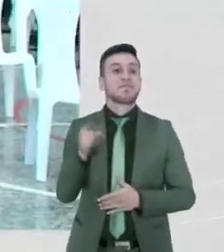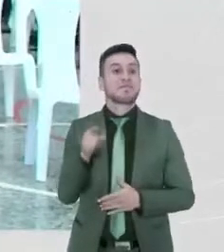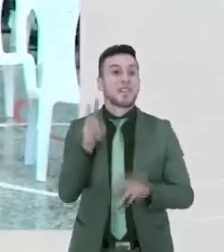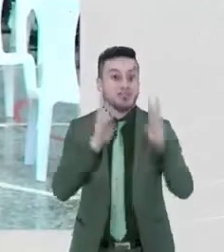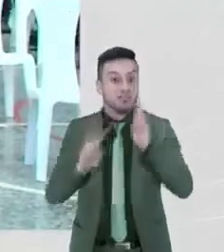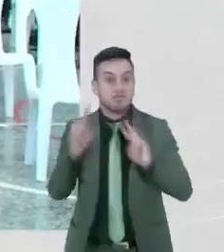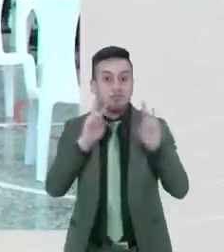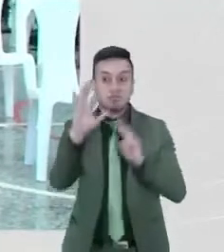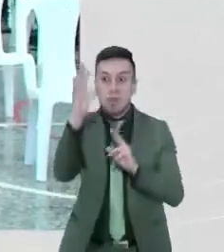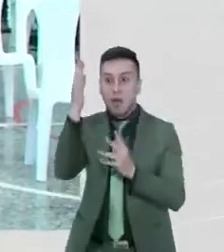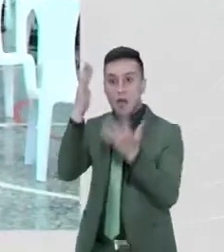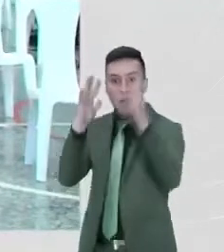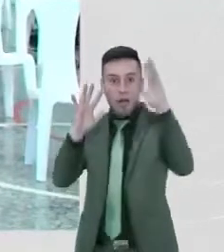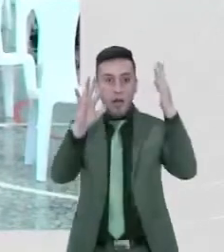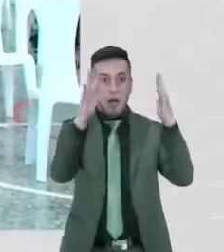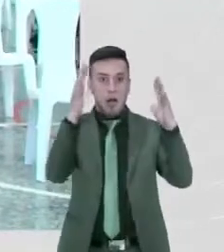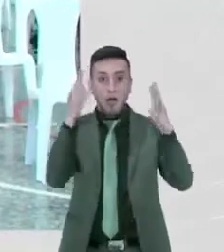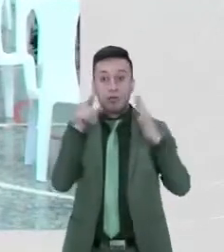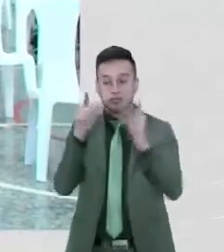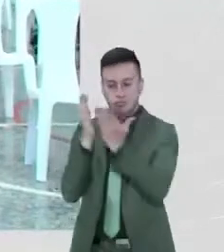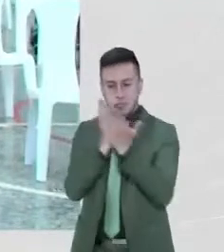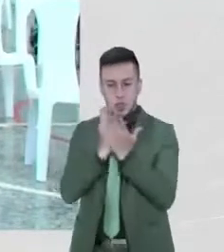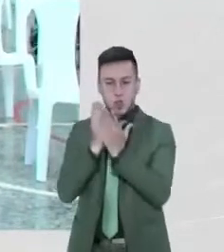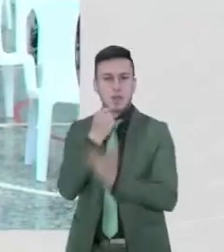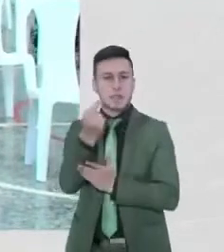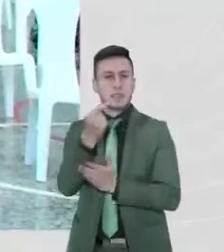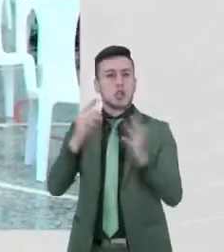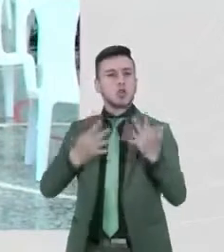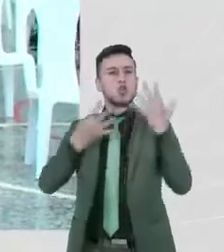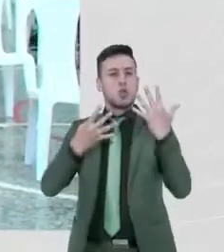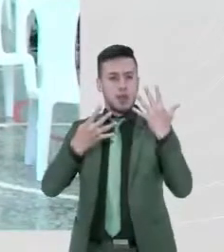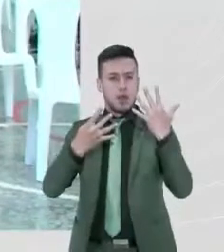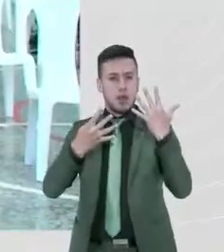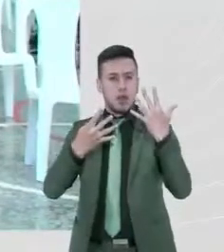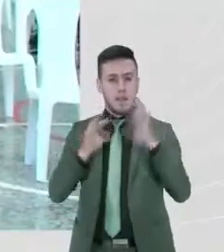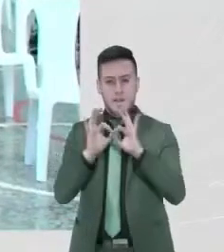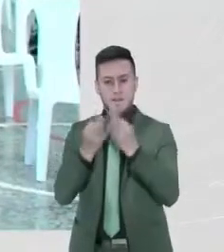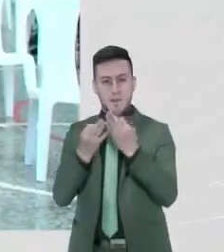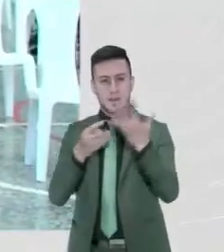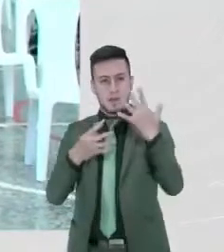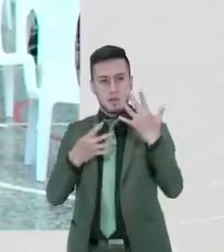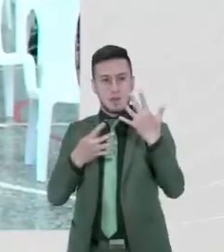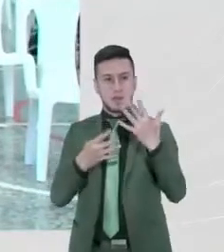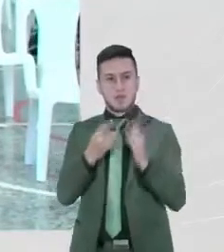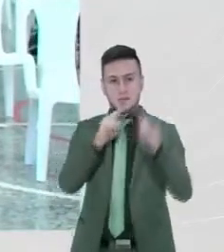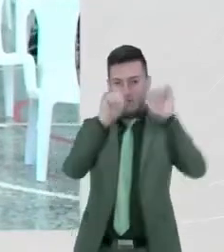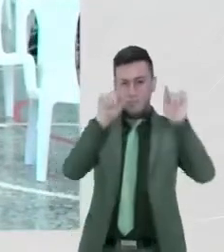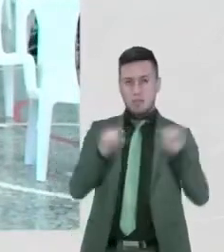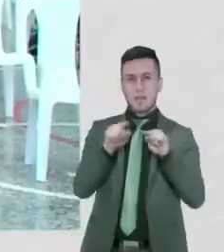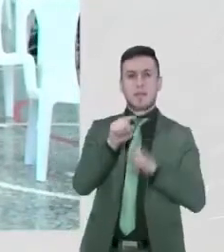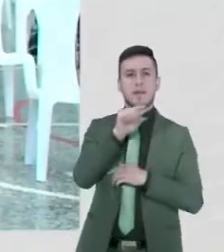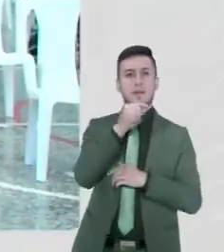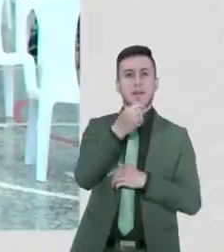florística del bosque ripario, el estudio registra solamente 9 familias, ver tabla 5.14, con